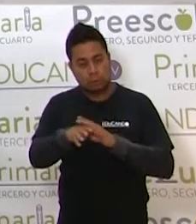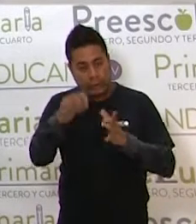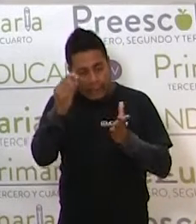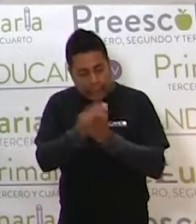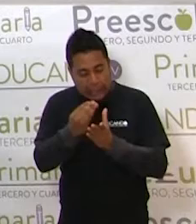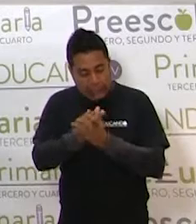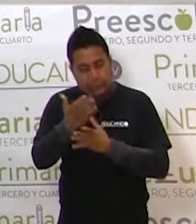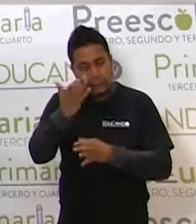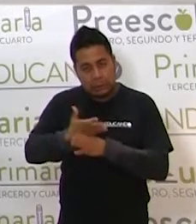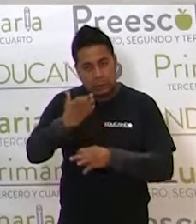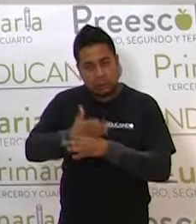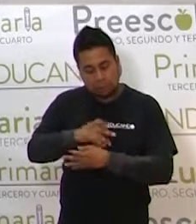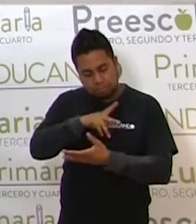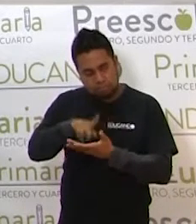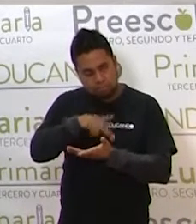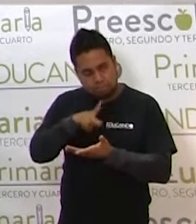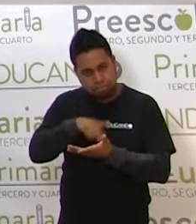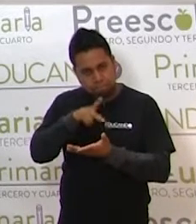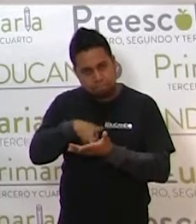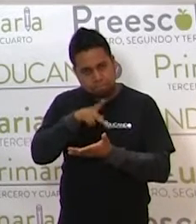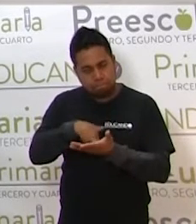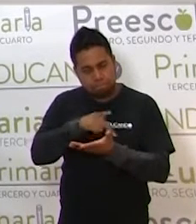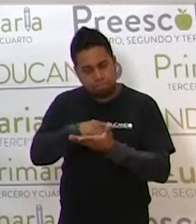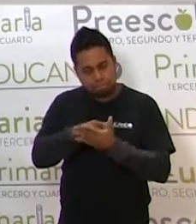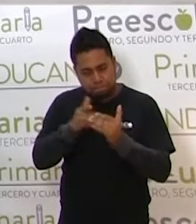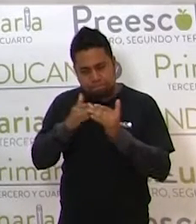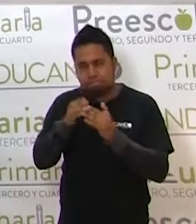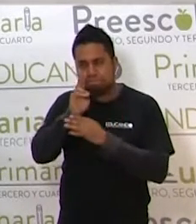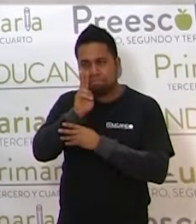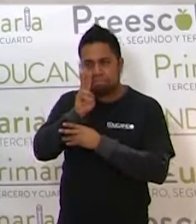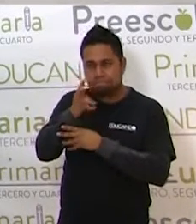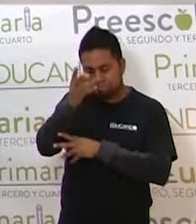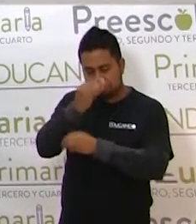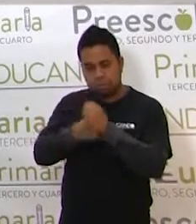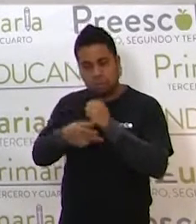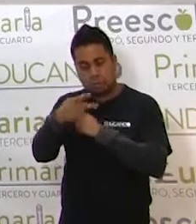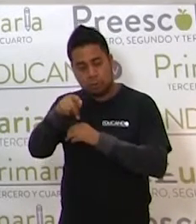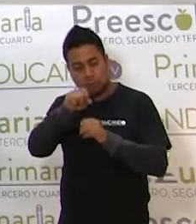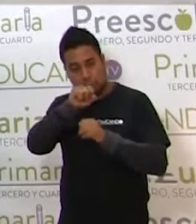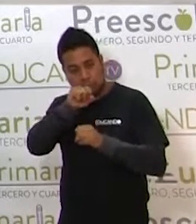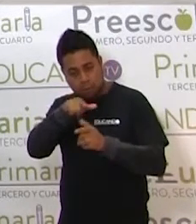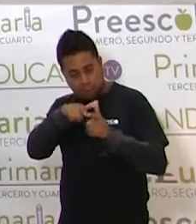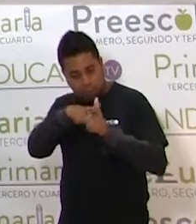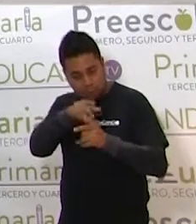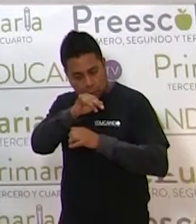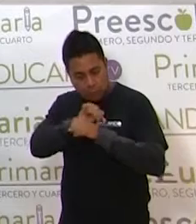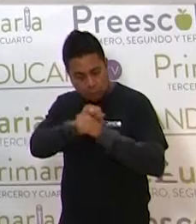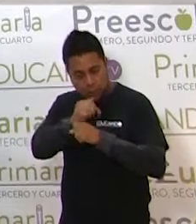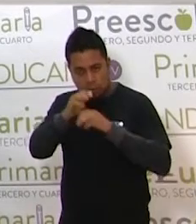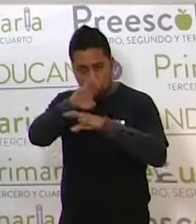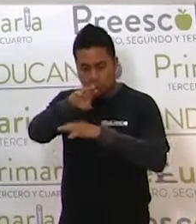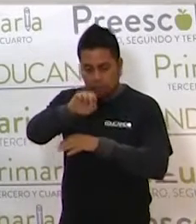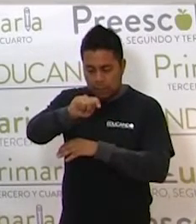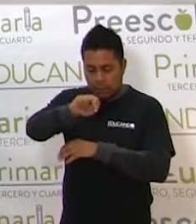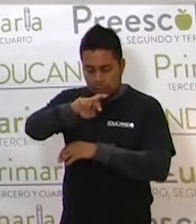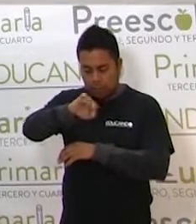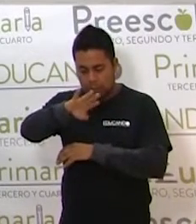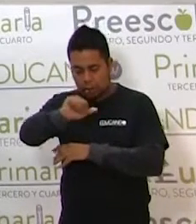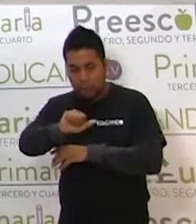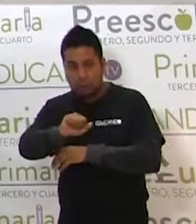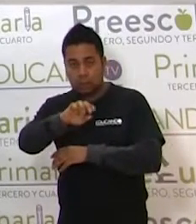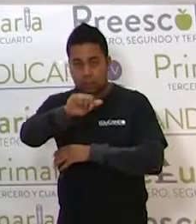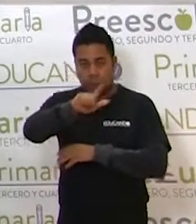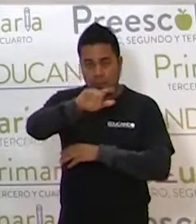la puedas repasar en casa pero sobre todo seguir investigando acerca de la métrica las alteraciones